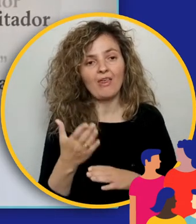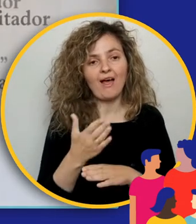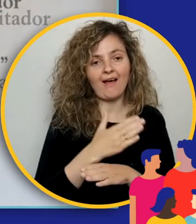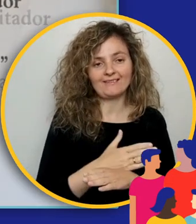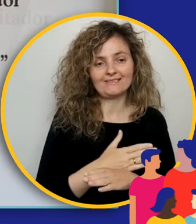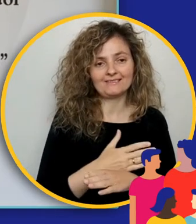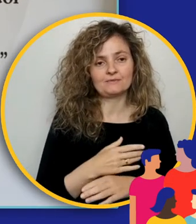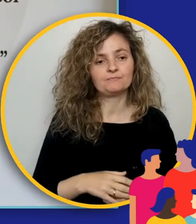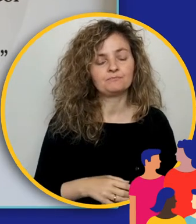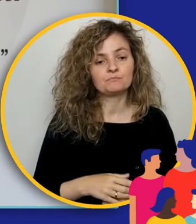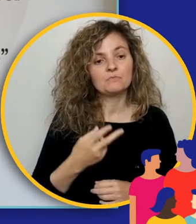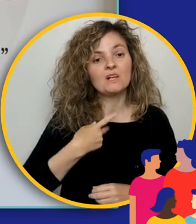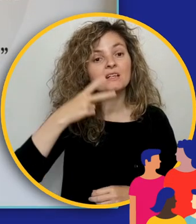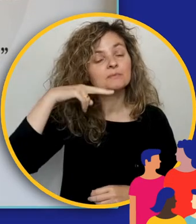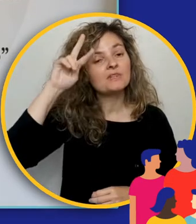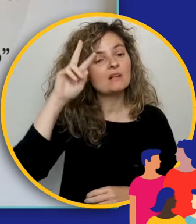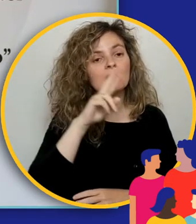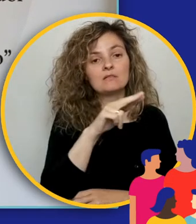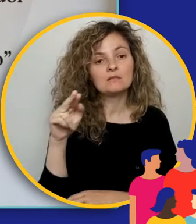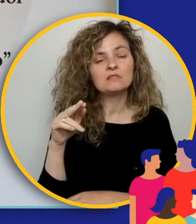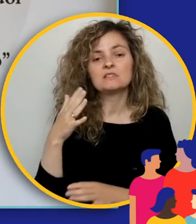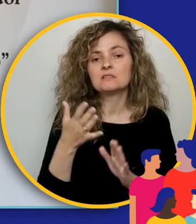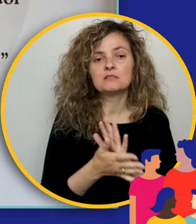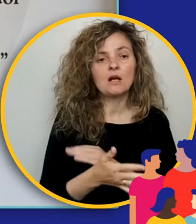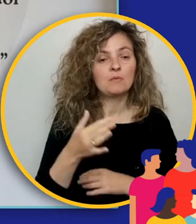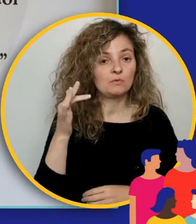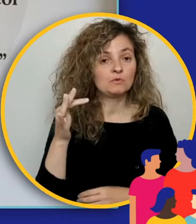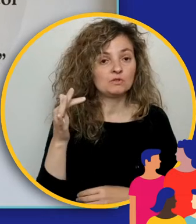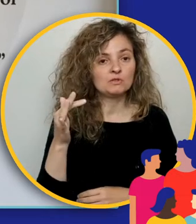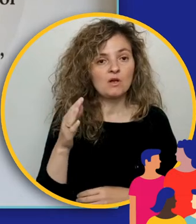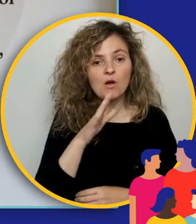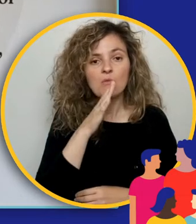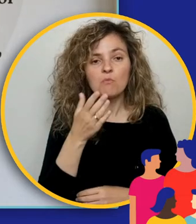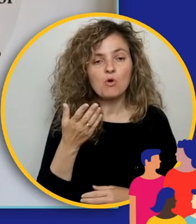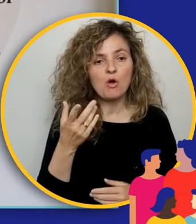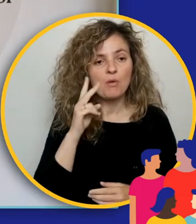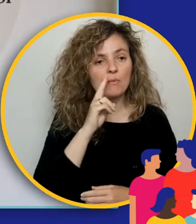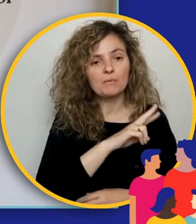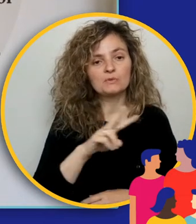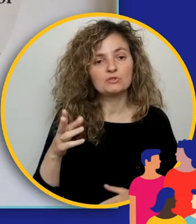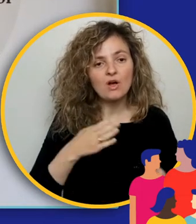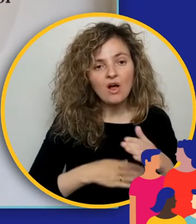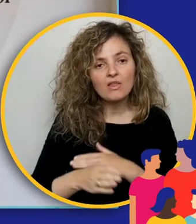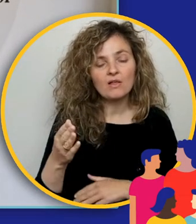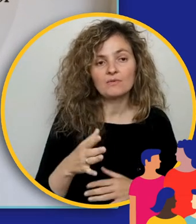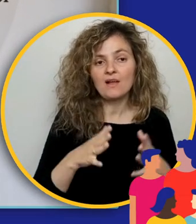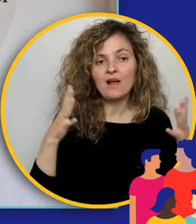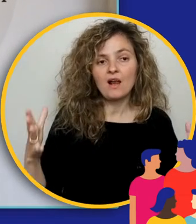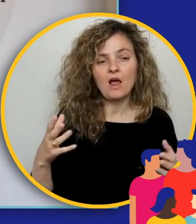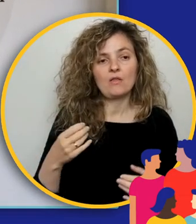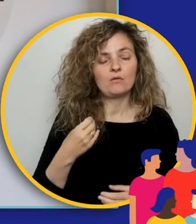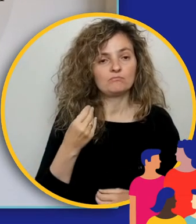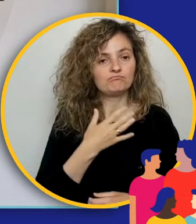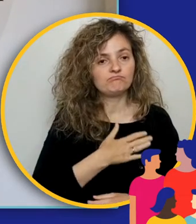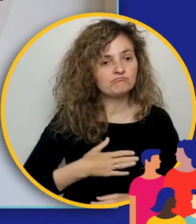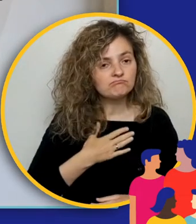ver. Nuestra experiencia de cara a las salidas de museo ha sido muy buena, porque han visto una gran accesibilidad, por otro lado muy buena